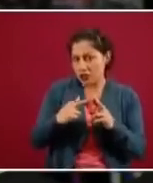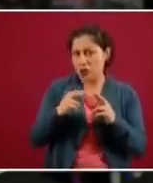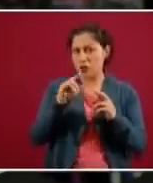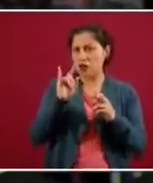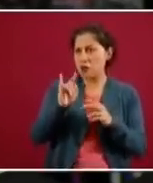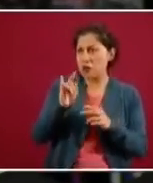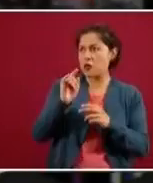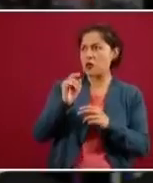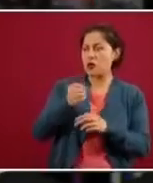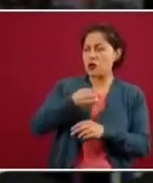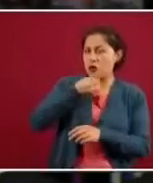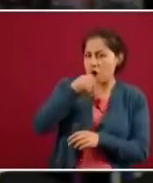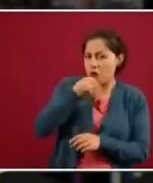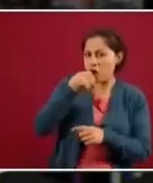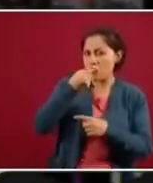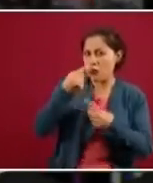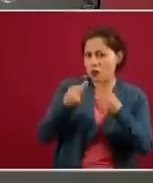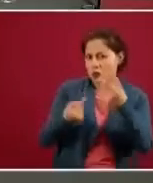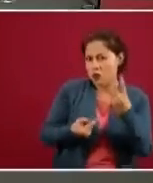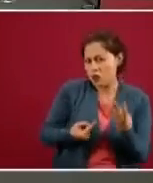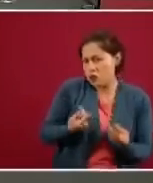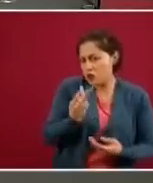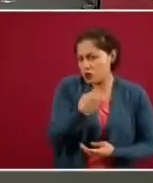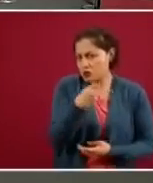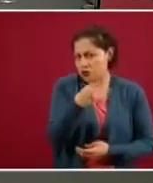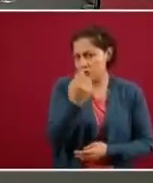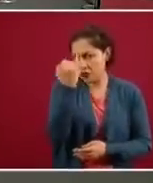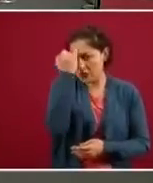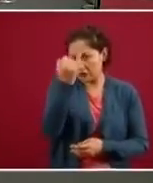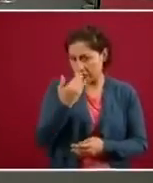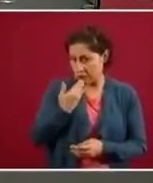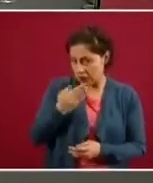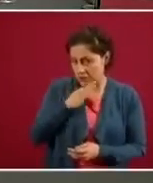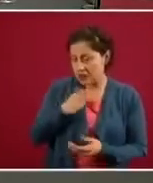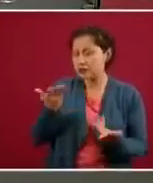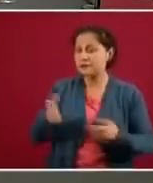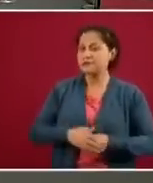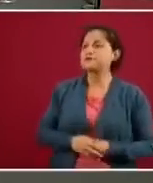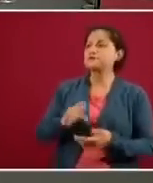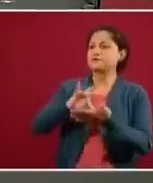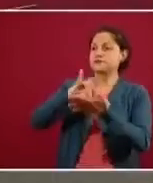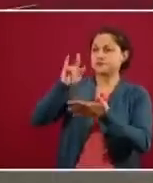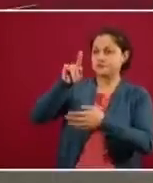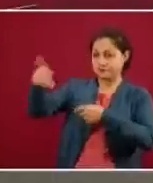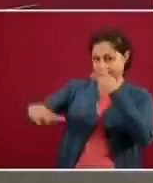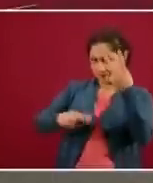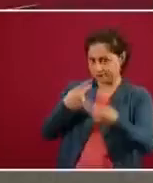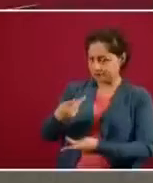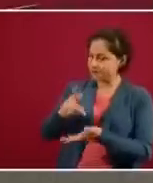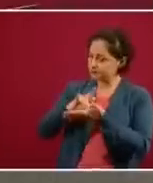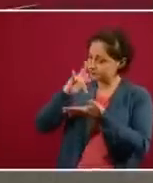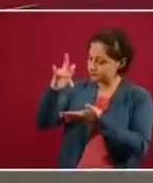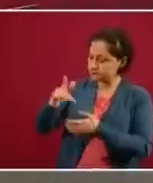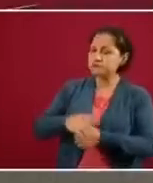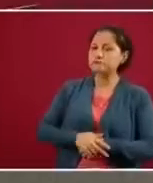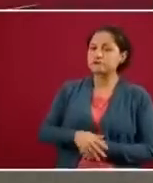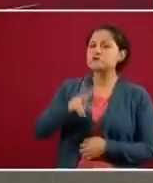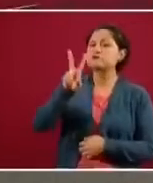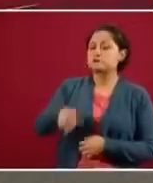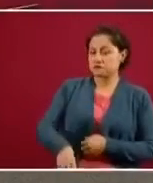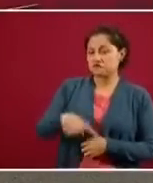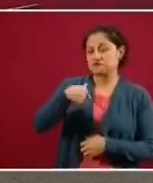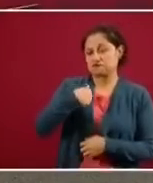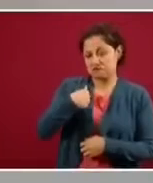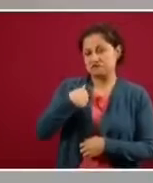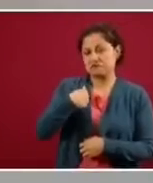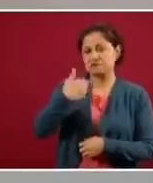Son estas preguntas, subsecretario, Gracias. por favor. Me gustan mucho sus preguntas, las aprecio. Y por lo mismo, porque me parecen